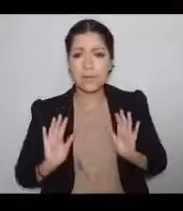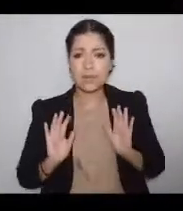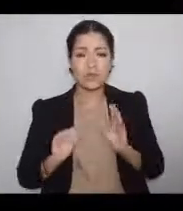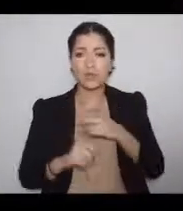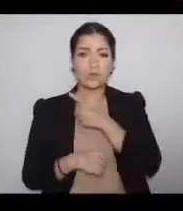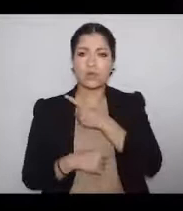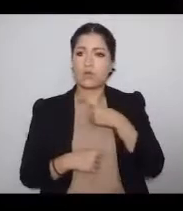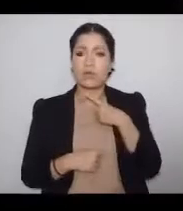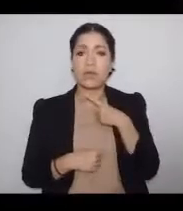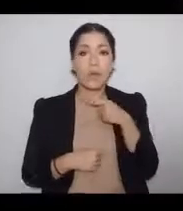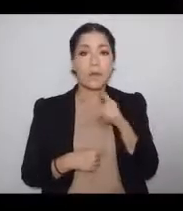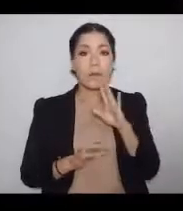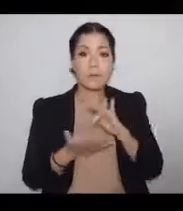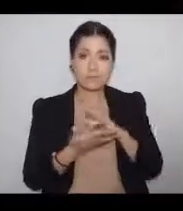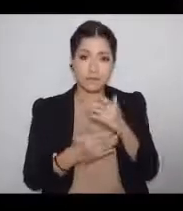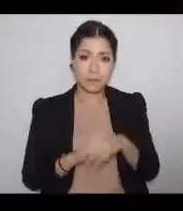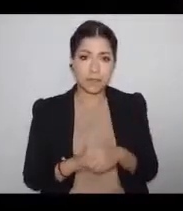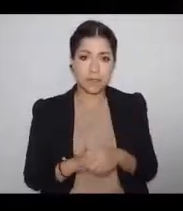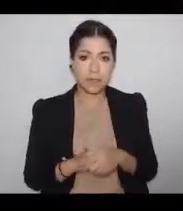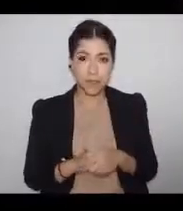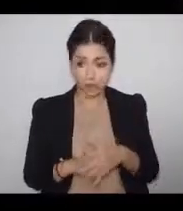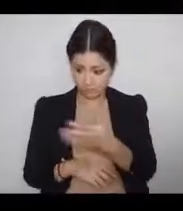Desconsidera.